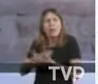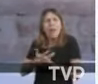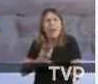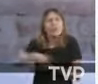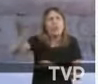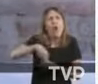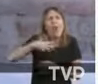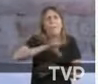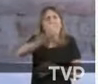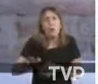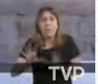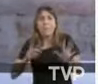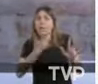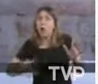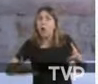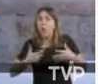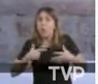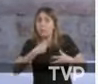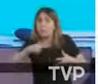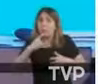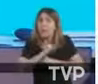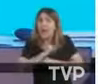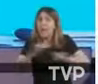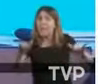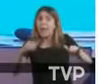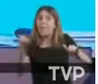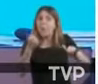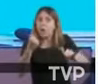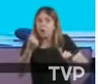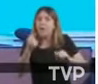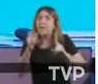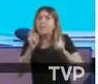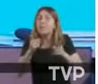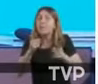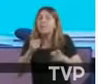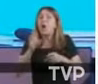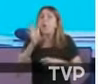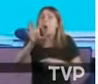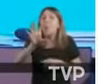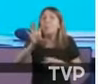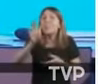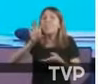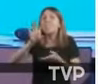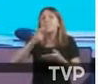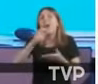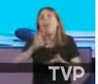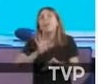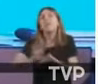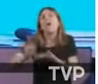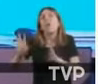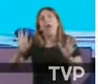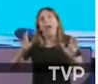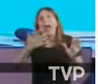que desde el Gobierno Nacional hemos marcado y es muy importante fortalecer la sostenibilidad de la deuda pública en dólares de una forma general, no solo la